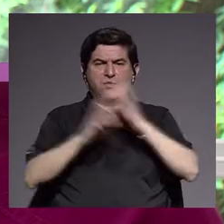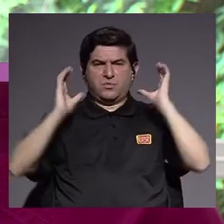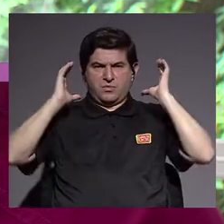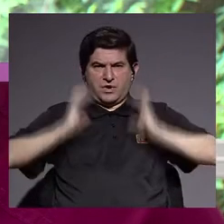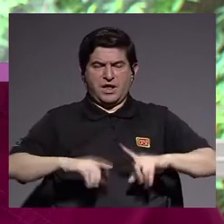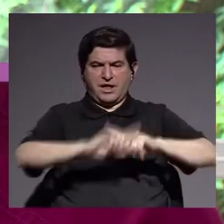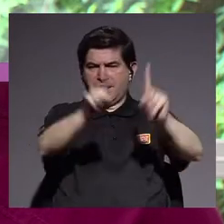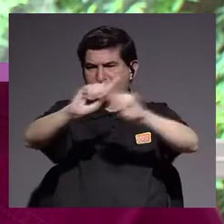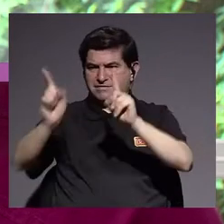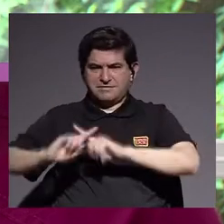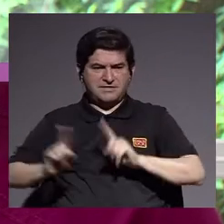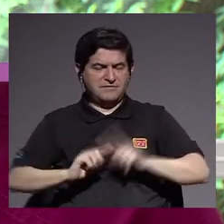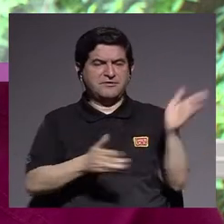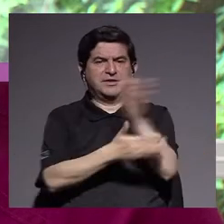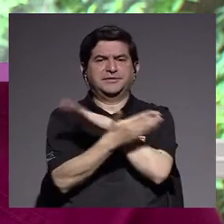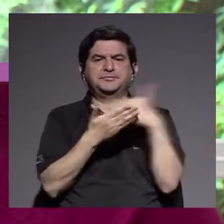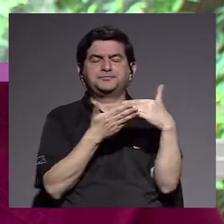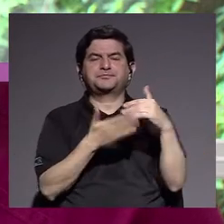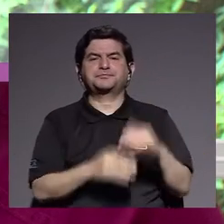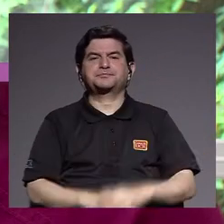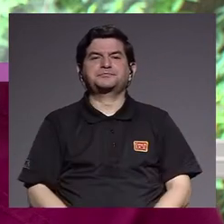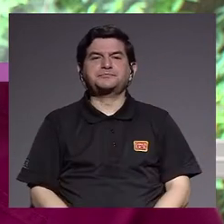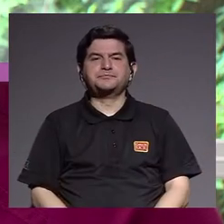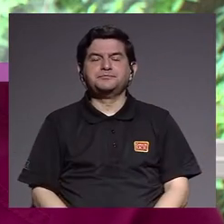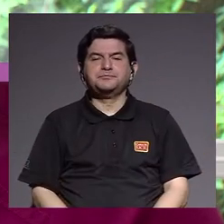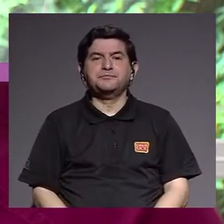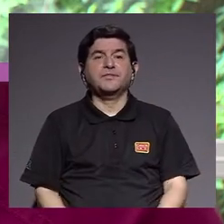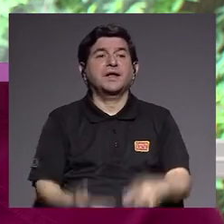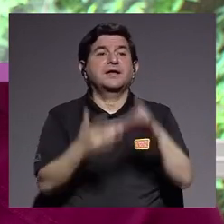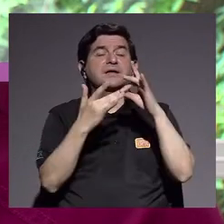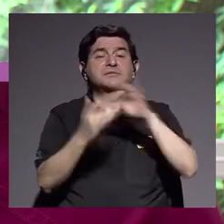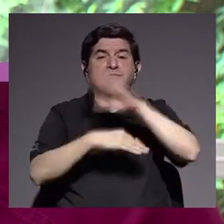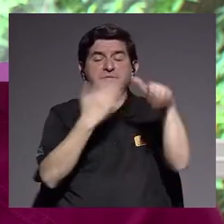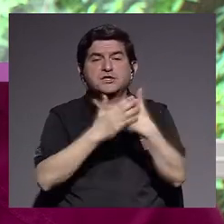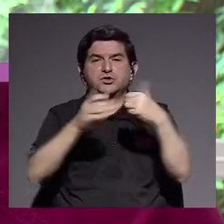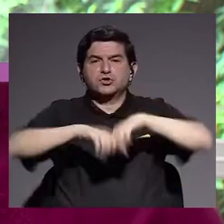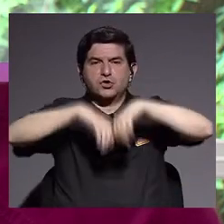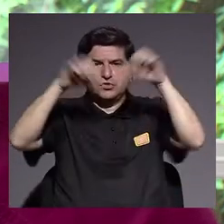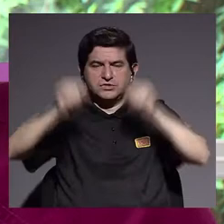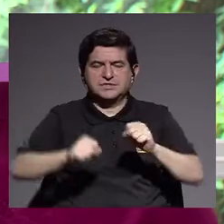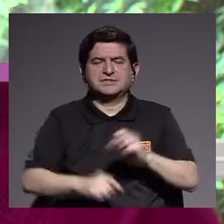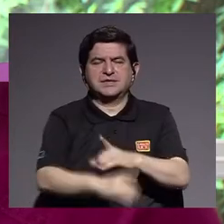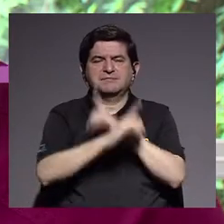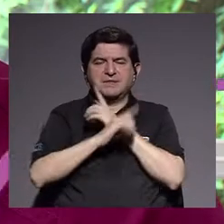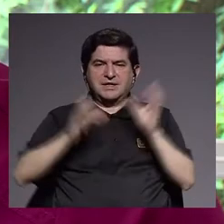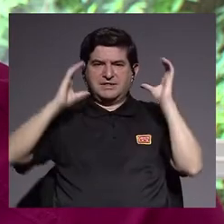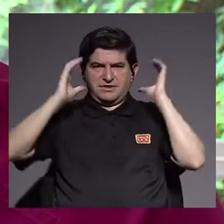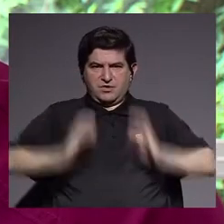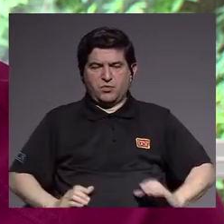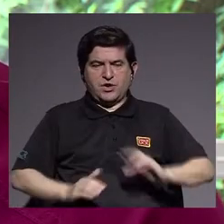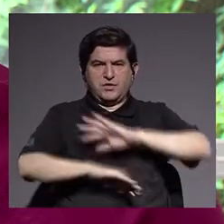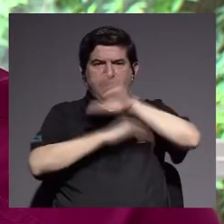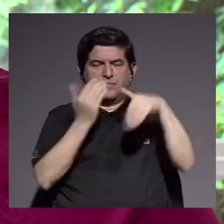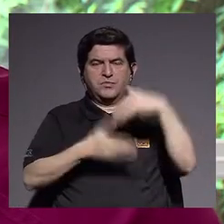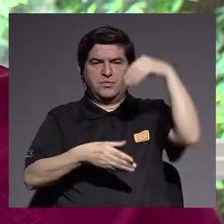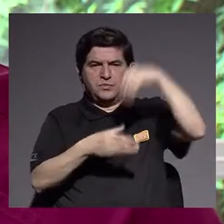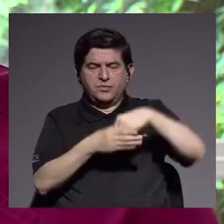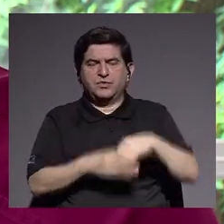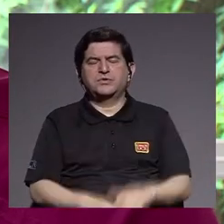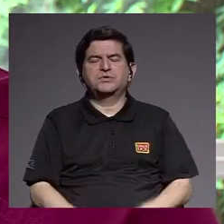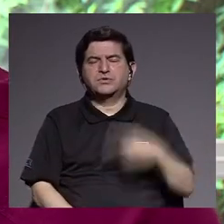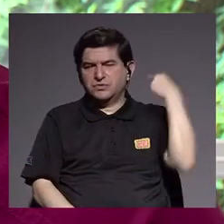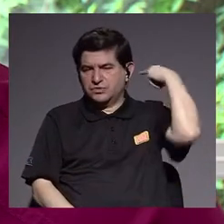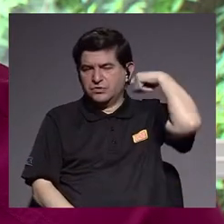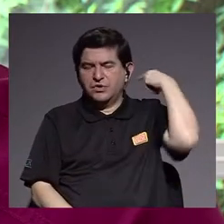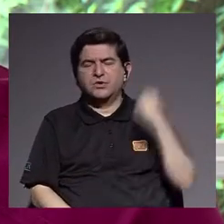defender el cuerpo en sus distintas partes entonces más que todo tiene que ver con todo el sistema dolor todo lo que incluyen